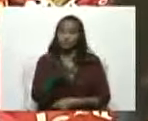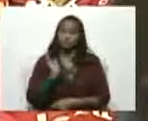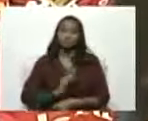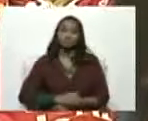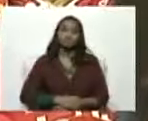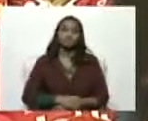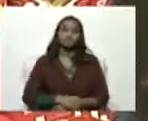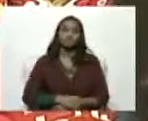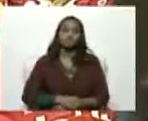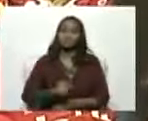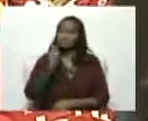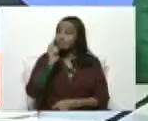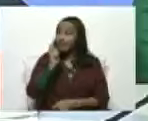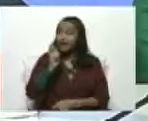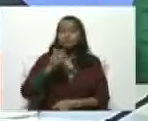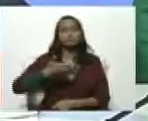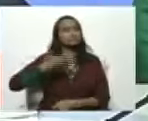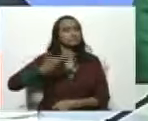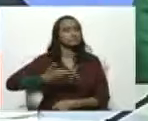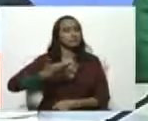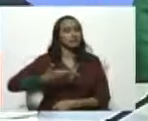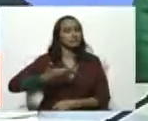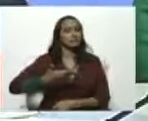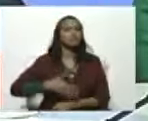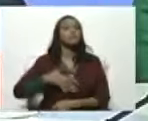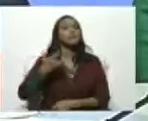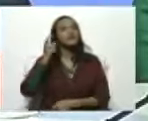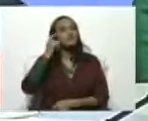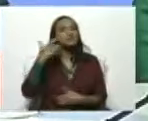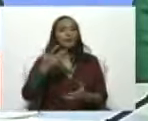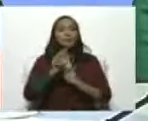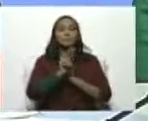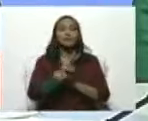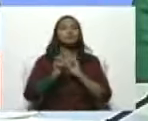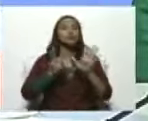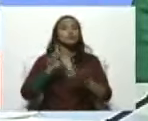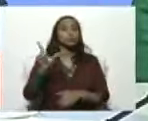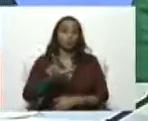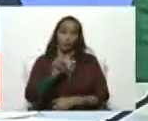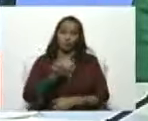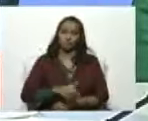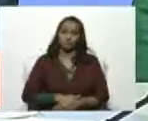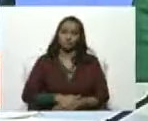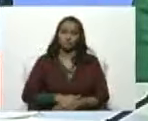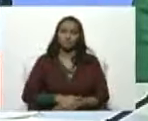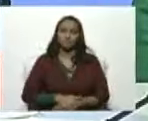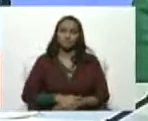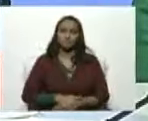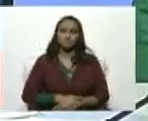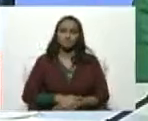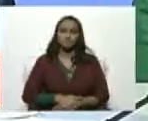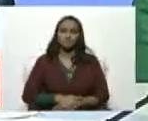Es una tarea fundamental para el 28 de julio. Esta es una elección, el presidente